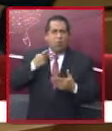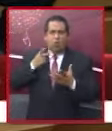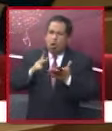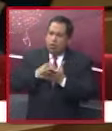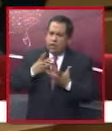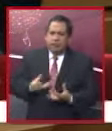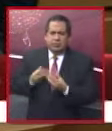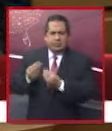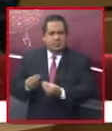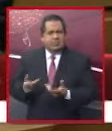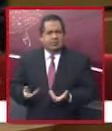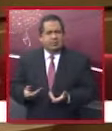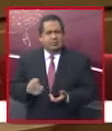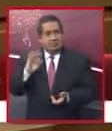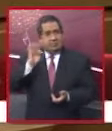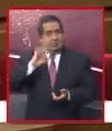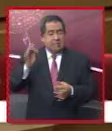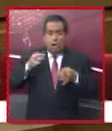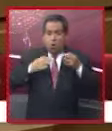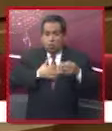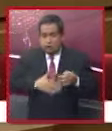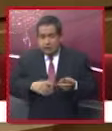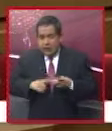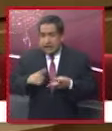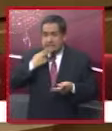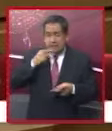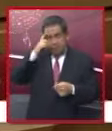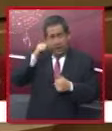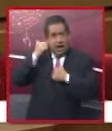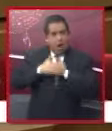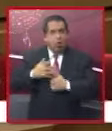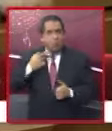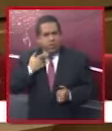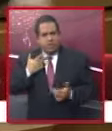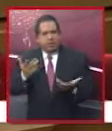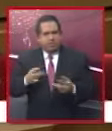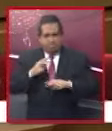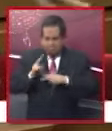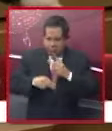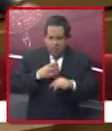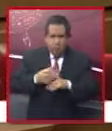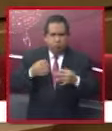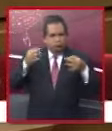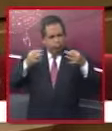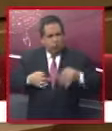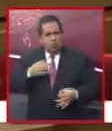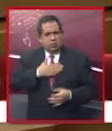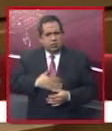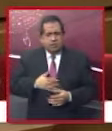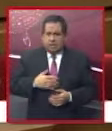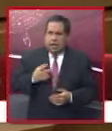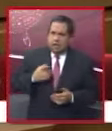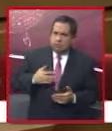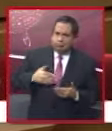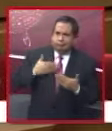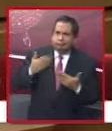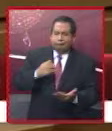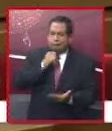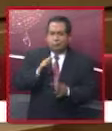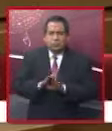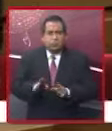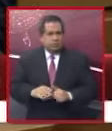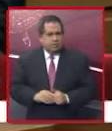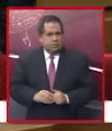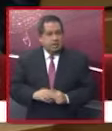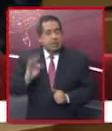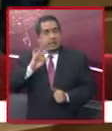políticos otra vez. Si la justicia sirve para hacer política, cada vez la gente creerá menos en la justicia.